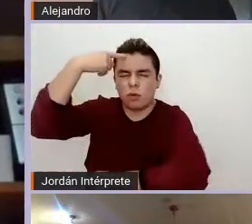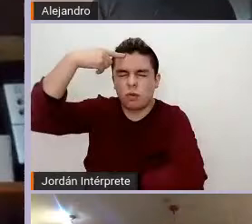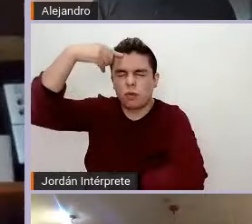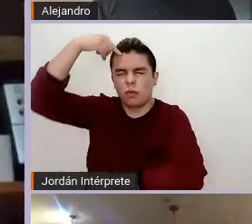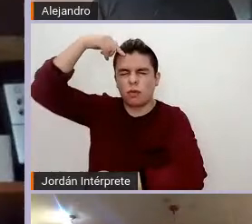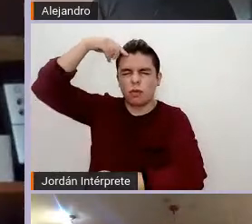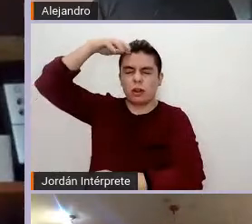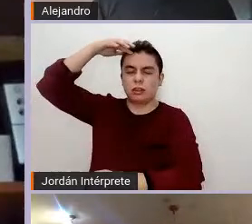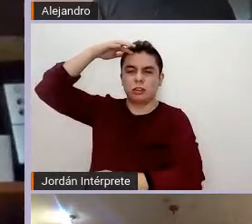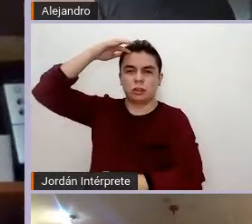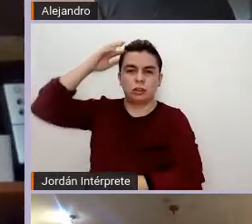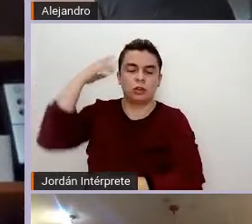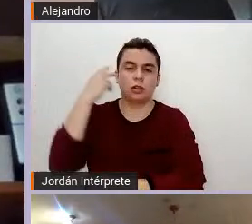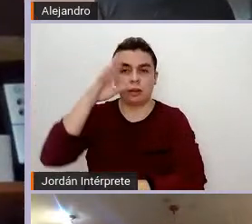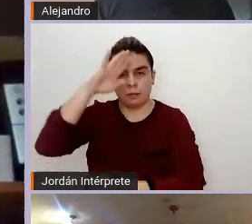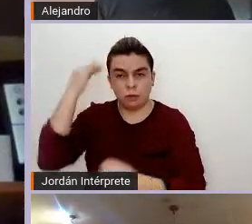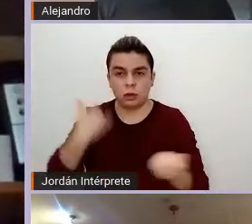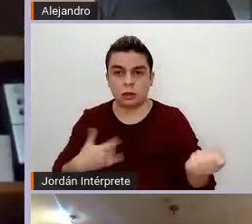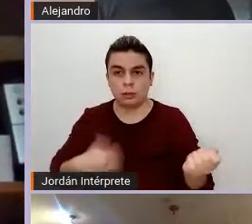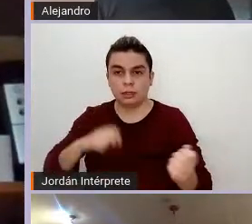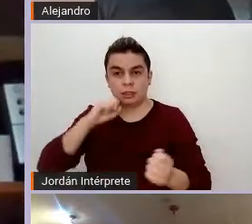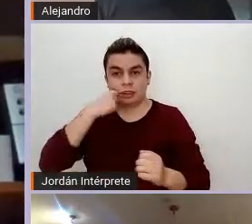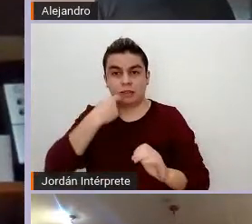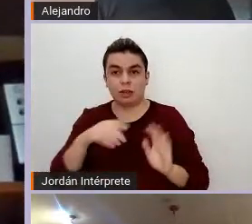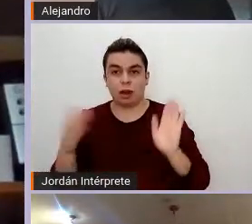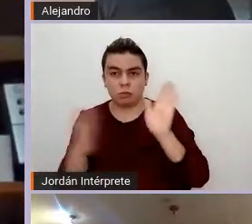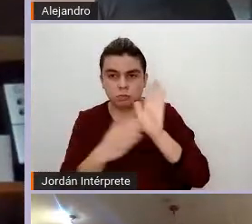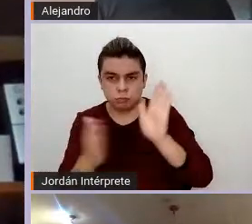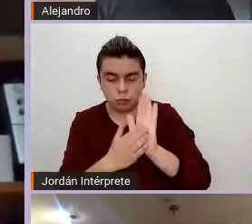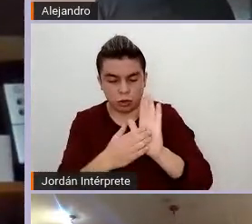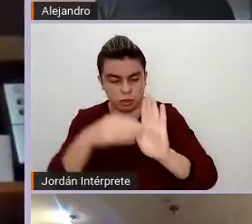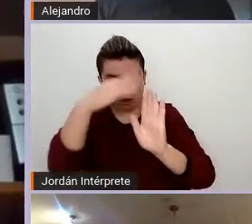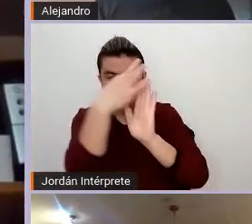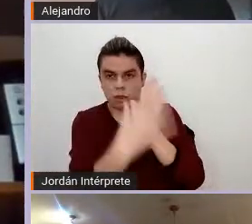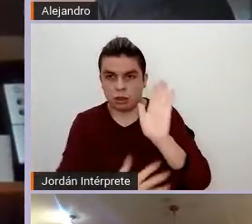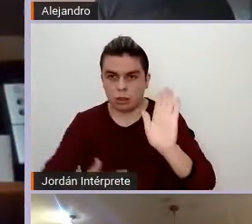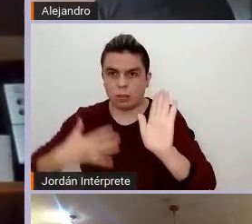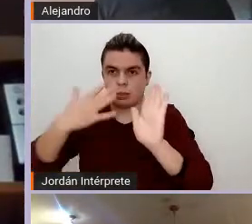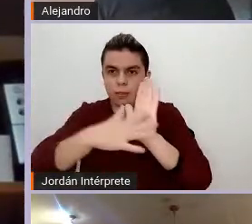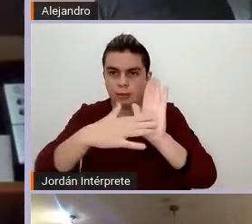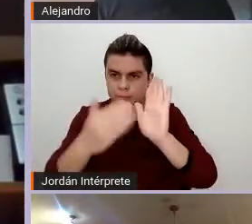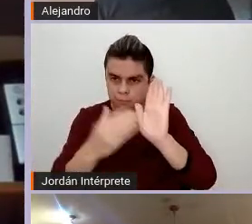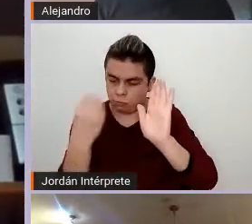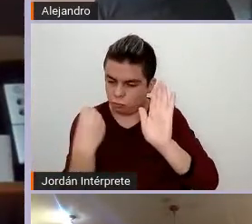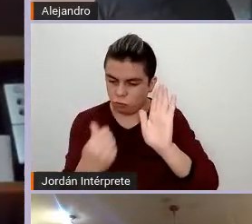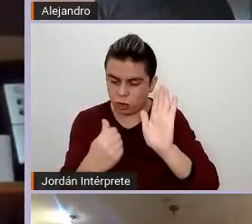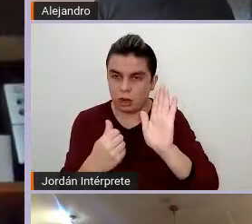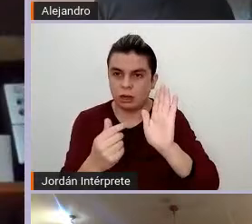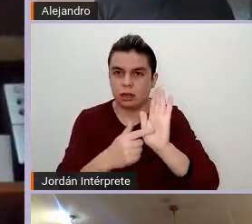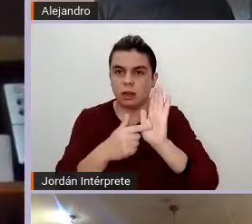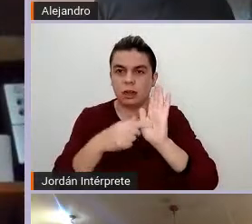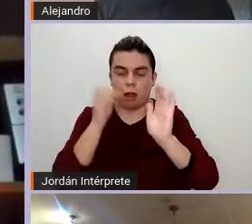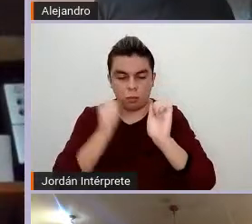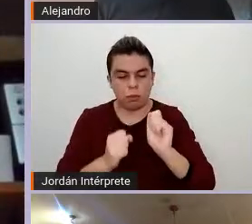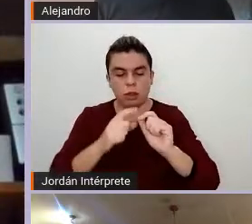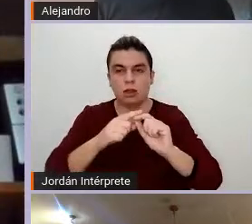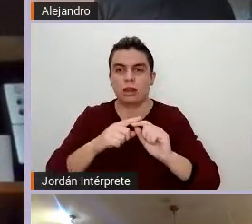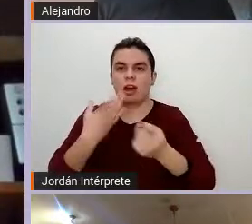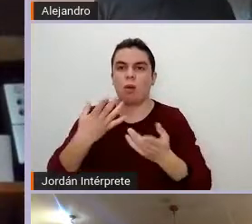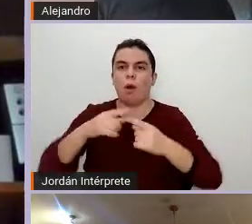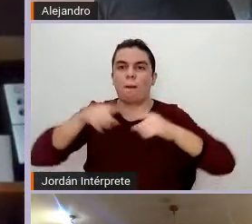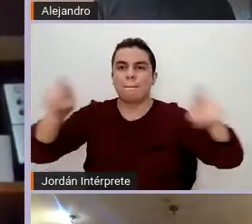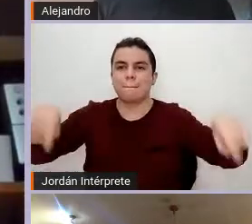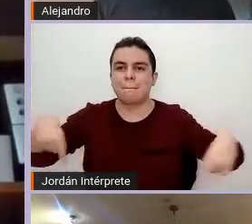cuando comentábamos este trabajo, bien fundamentada y que genera un marco desde donde se puede seguir construyendo en la comprensión de